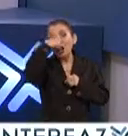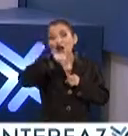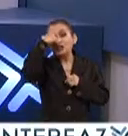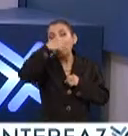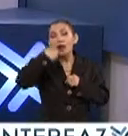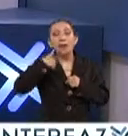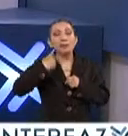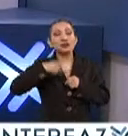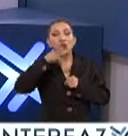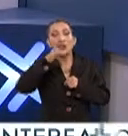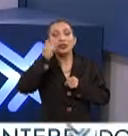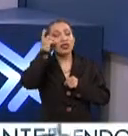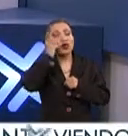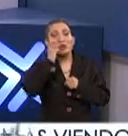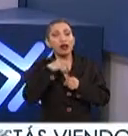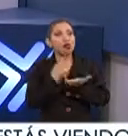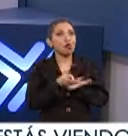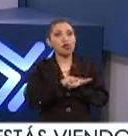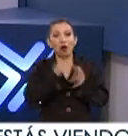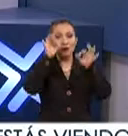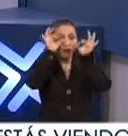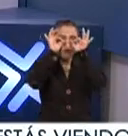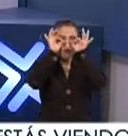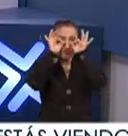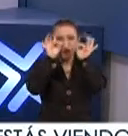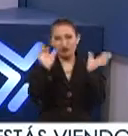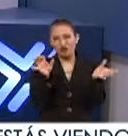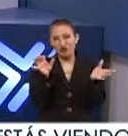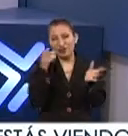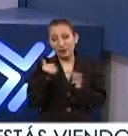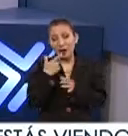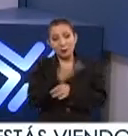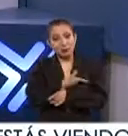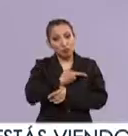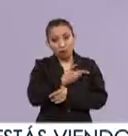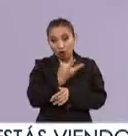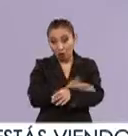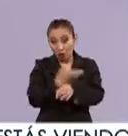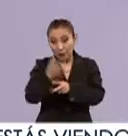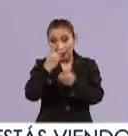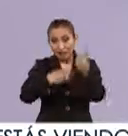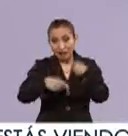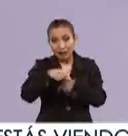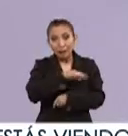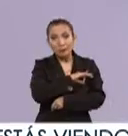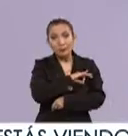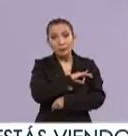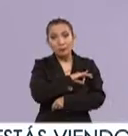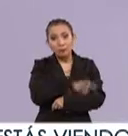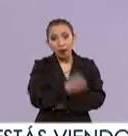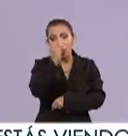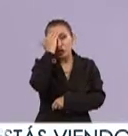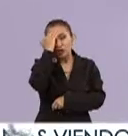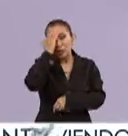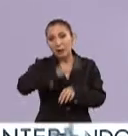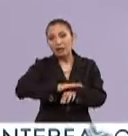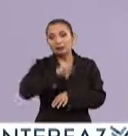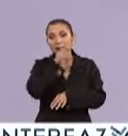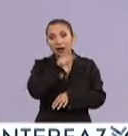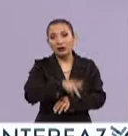los desvelados, los búhos nocturnos. Pero en fin, es para mí un placer, un honor estar aquí y poder conocer un poco